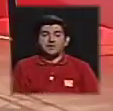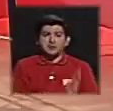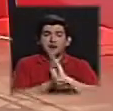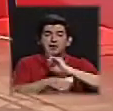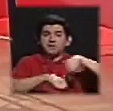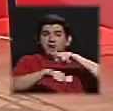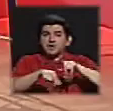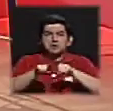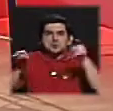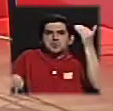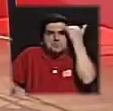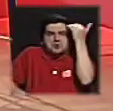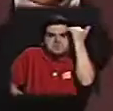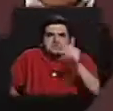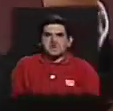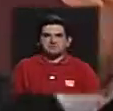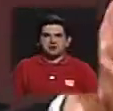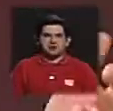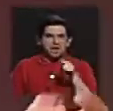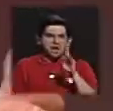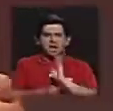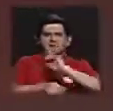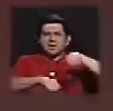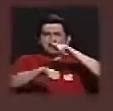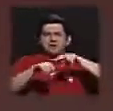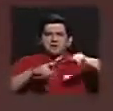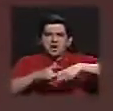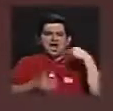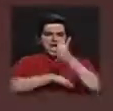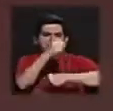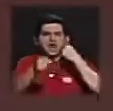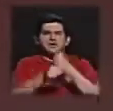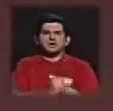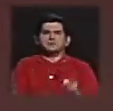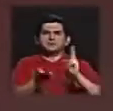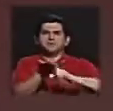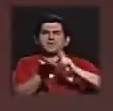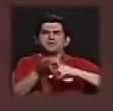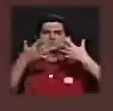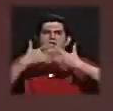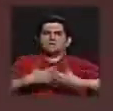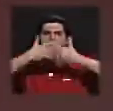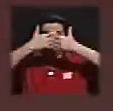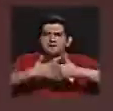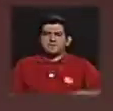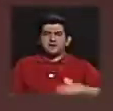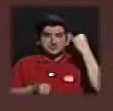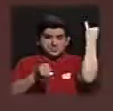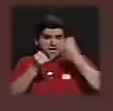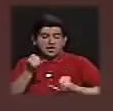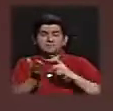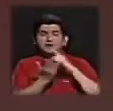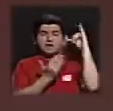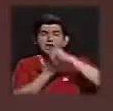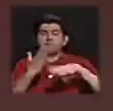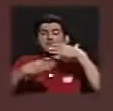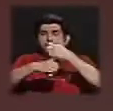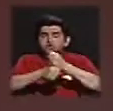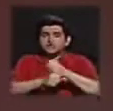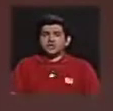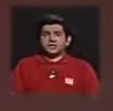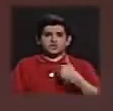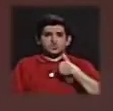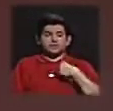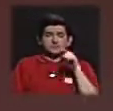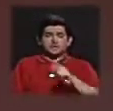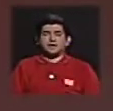Nacional tampoco sabe, y entonces el Banco Nacional a principios de este año lo que hace es contratar una empresa que al final les puede hacer los proyectos y saca un cartel